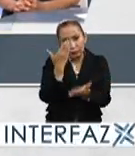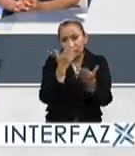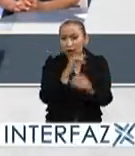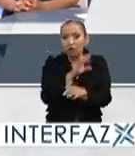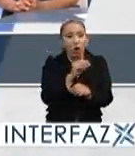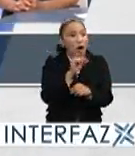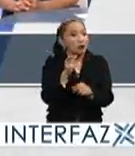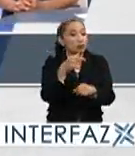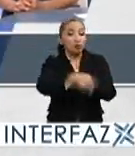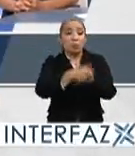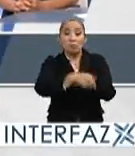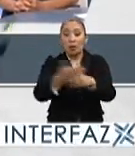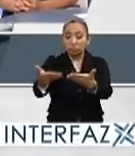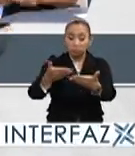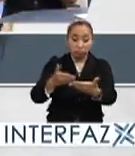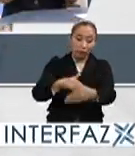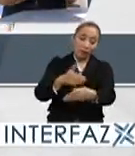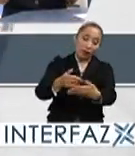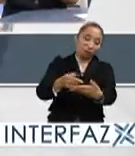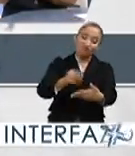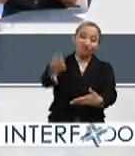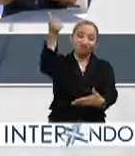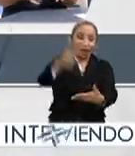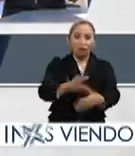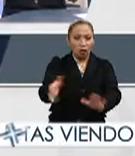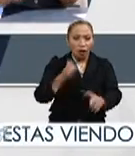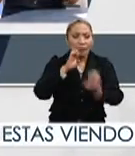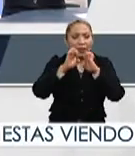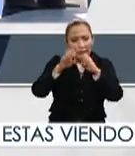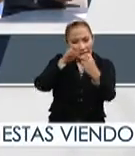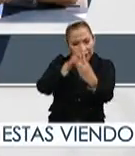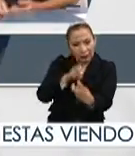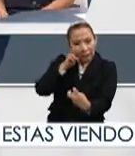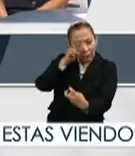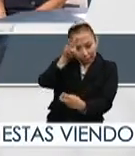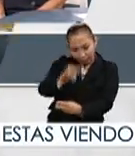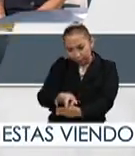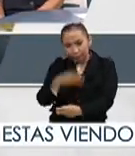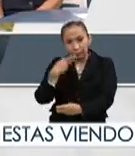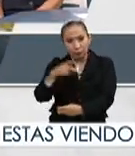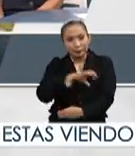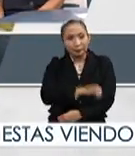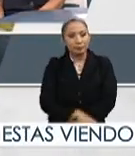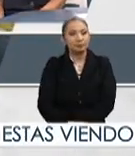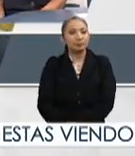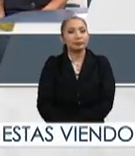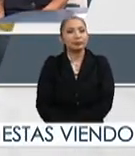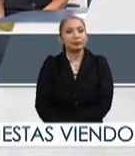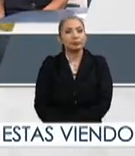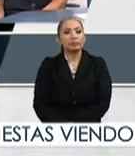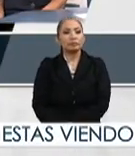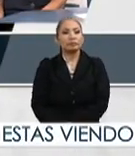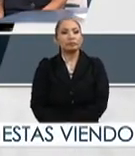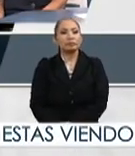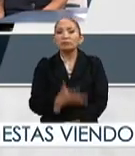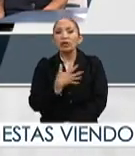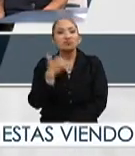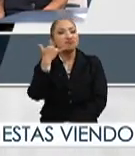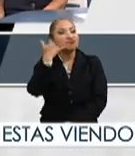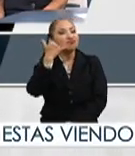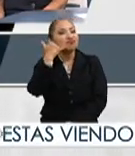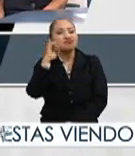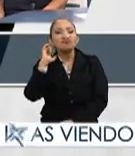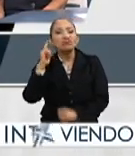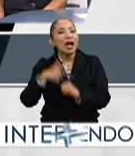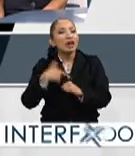todo es el número, si en la entrevista vemos también esta inclinación. Claro. ¿Tiene algún teléfono,